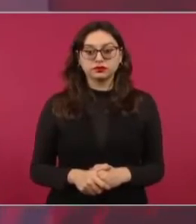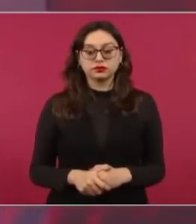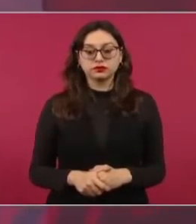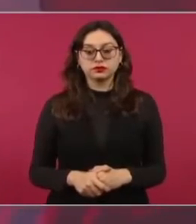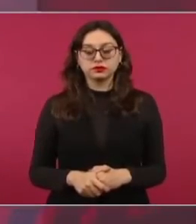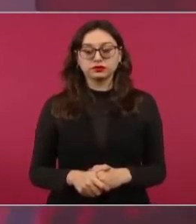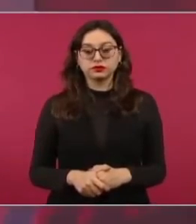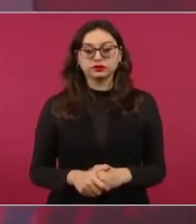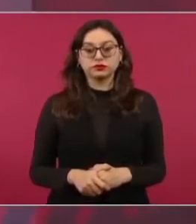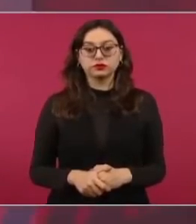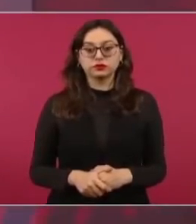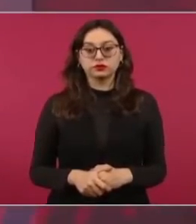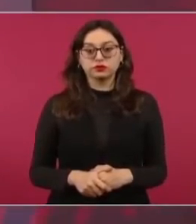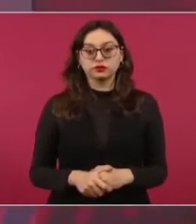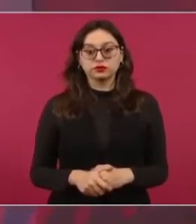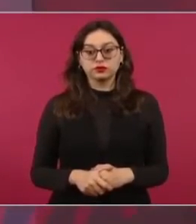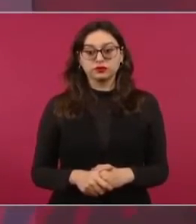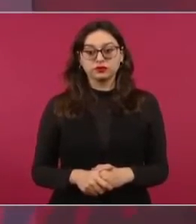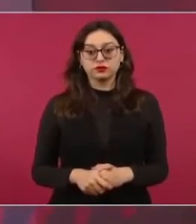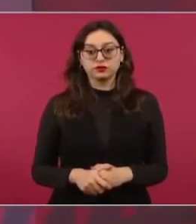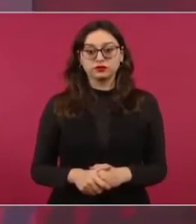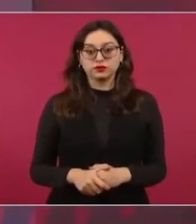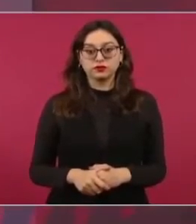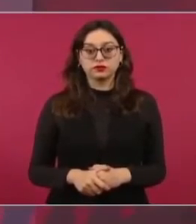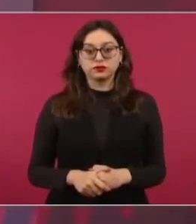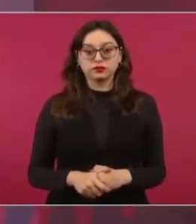entró en choque